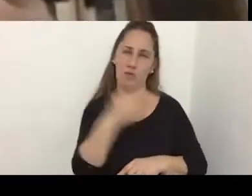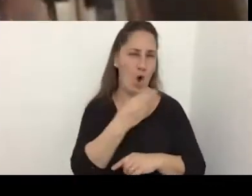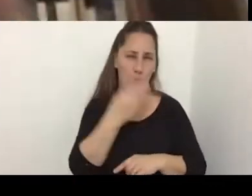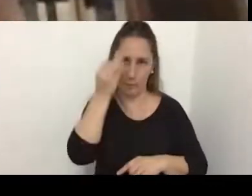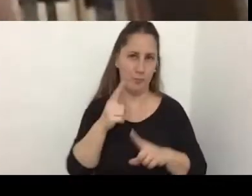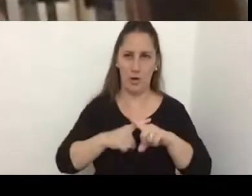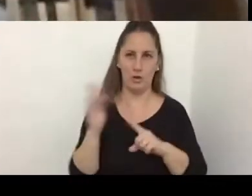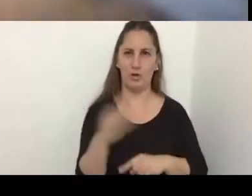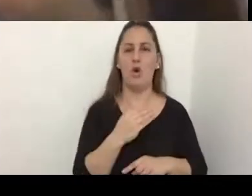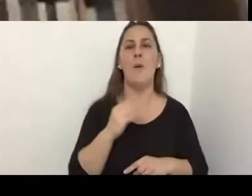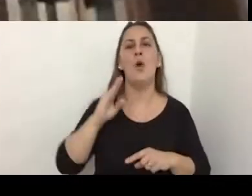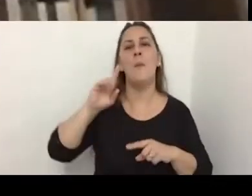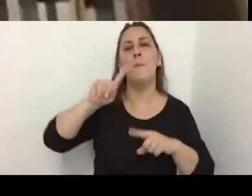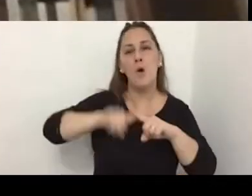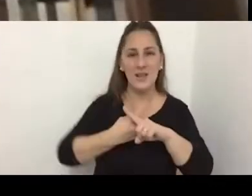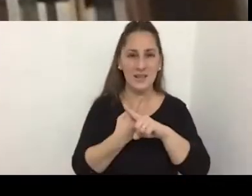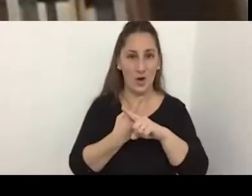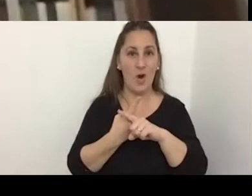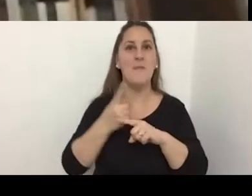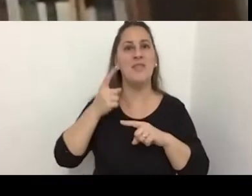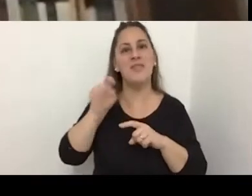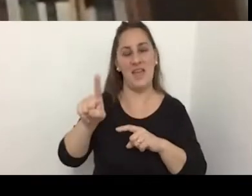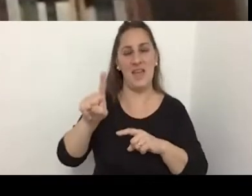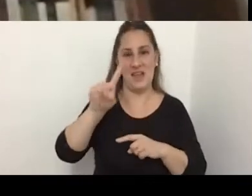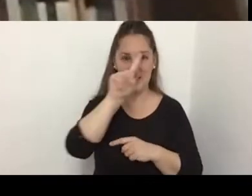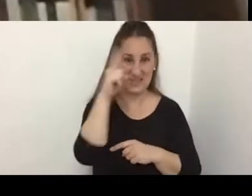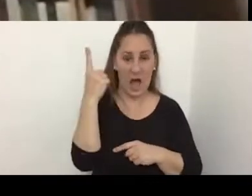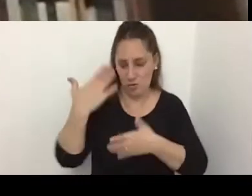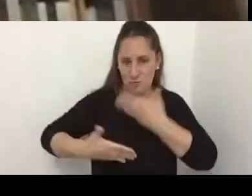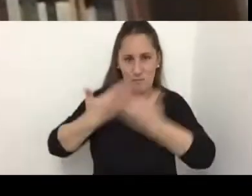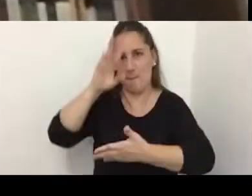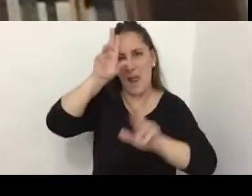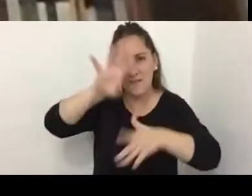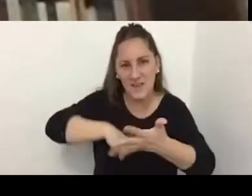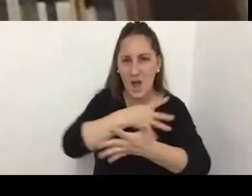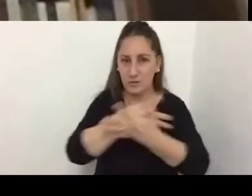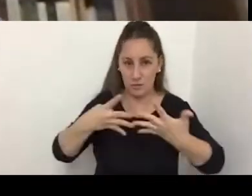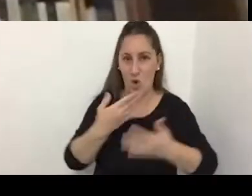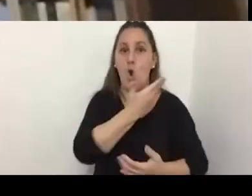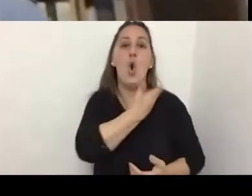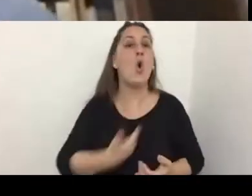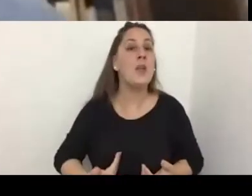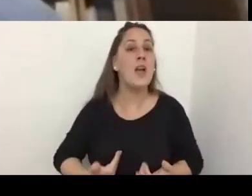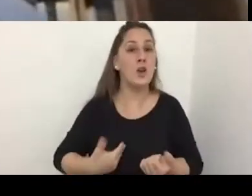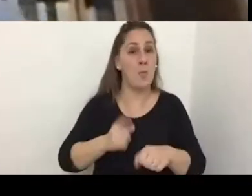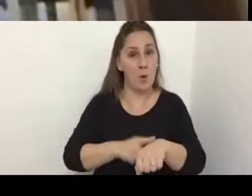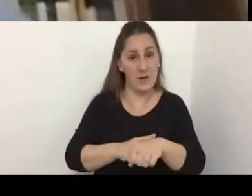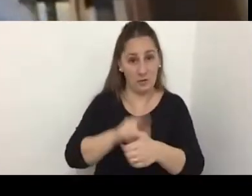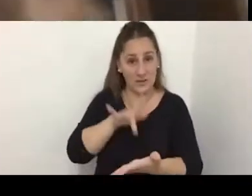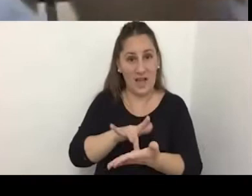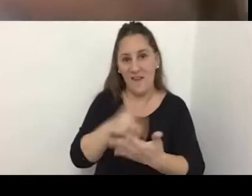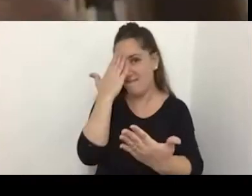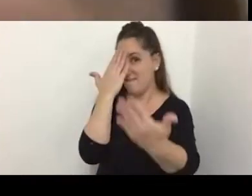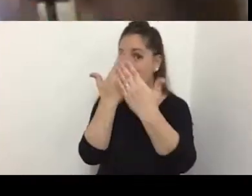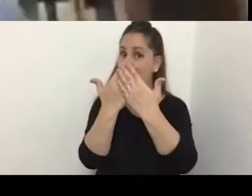de político-estatal, de las políticas que lleva adelante el gobierno de turno al frente del Estado, porque